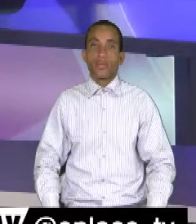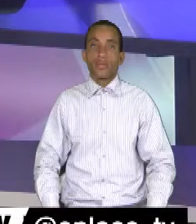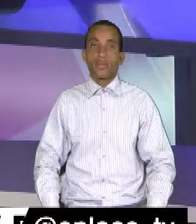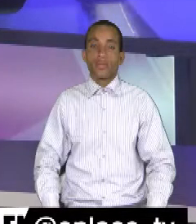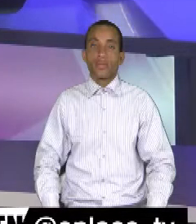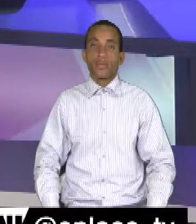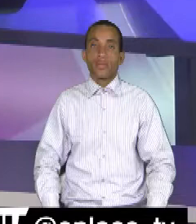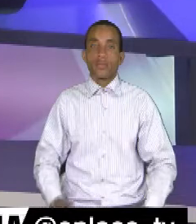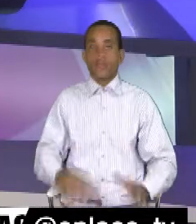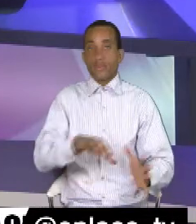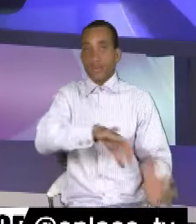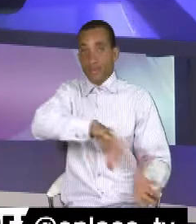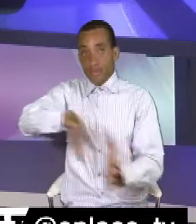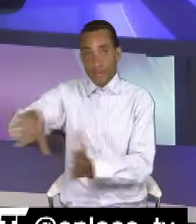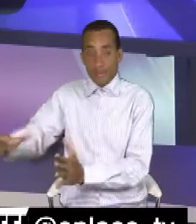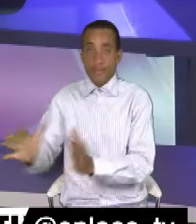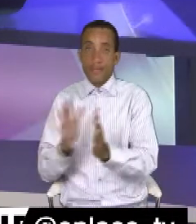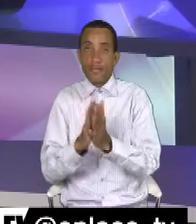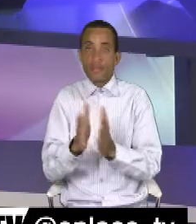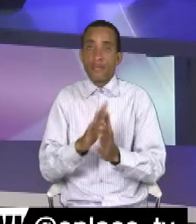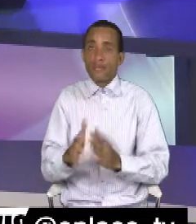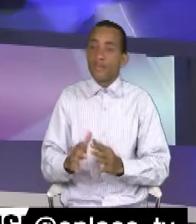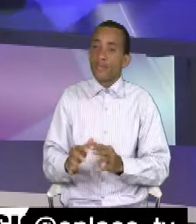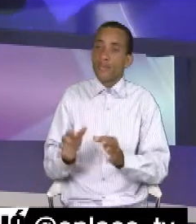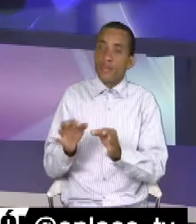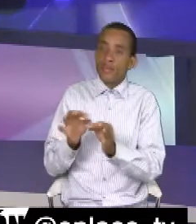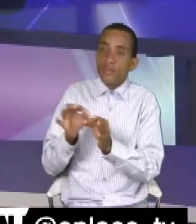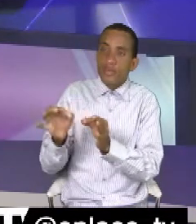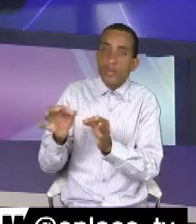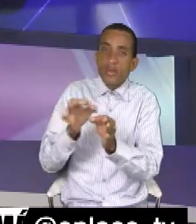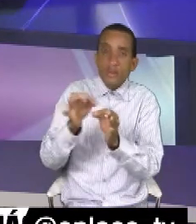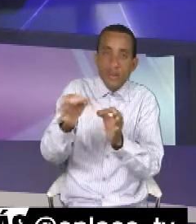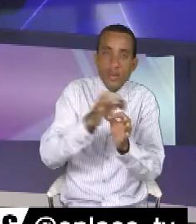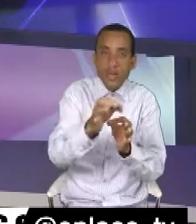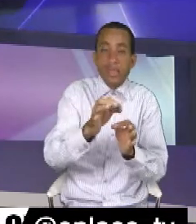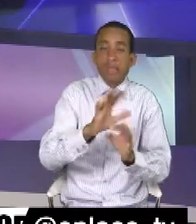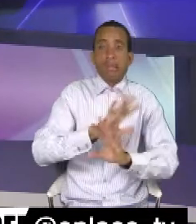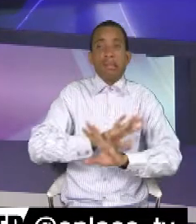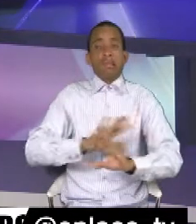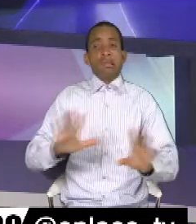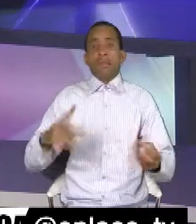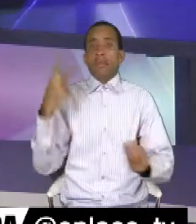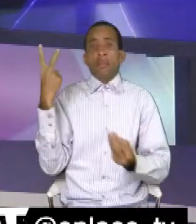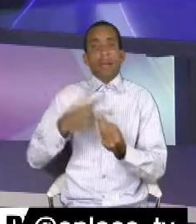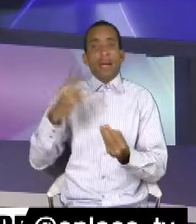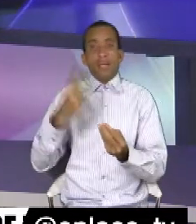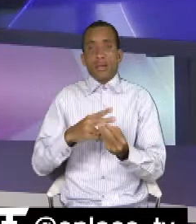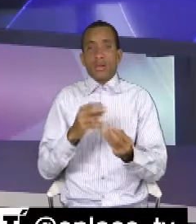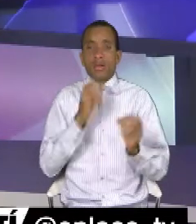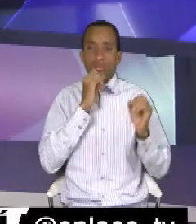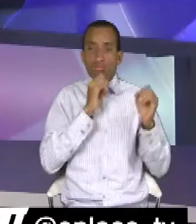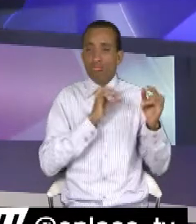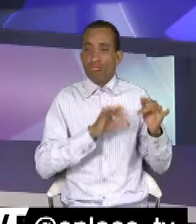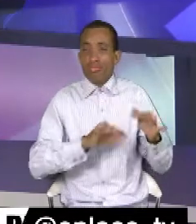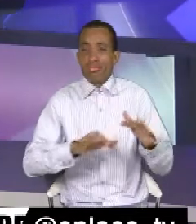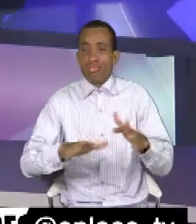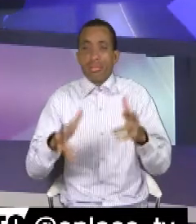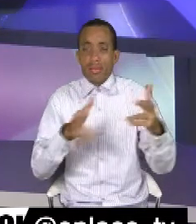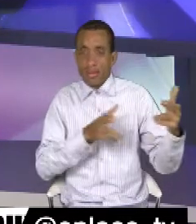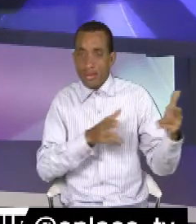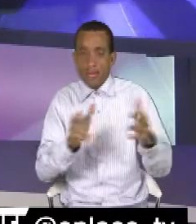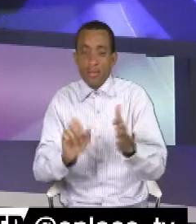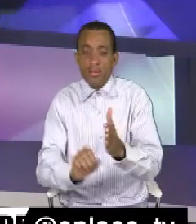En otro campo informativo, varias poblaciones de la región declararon la calamidad pública por las inundaciones que ha dejado la creciente del